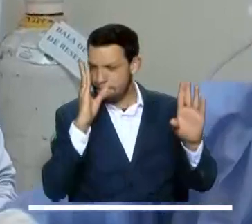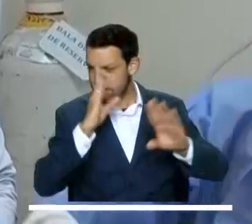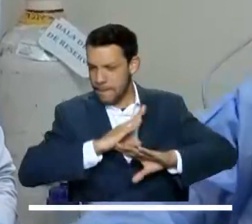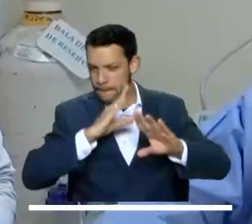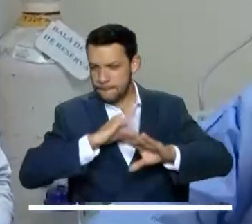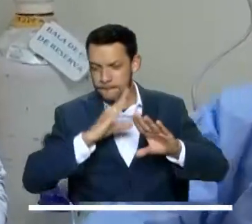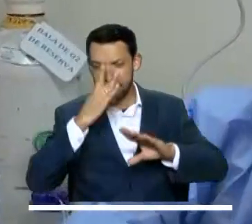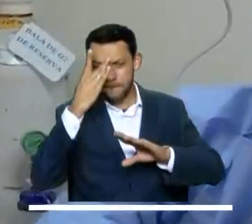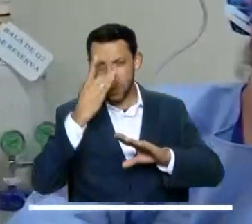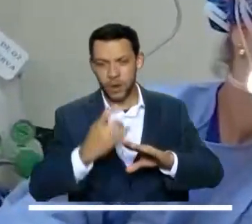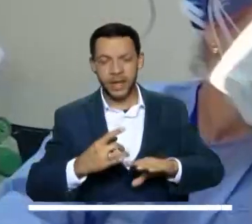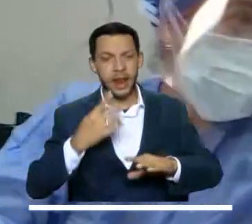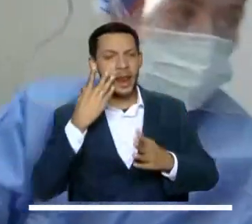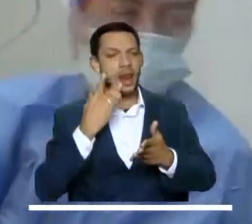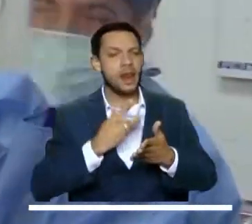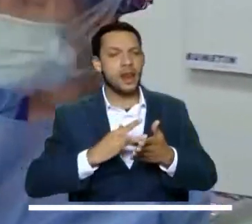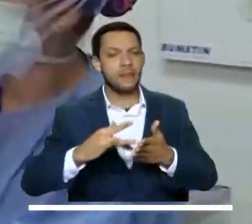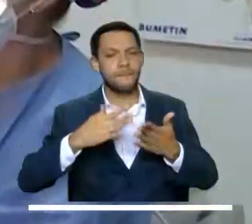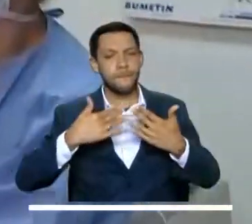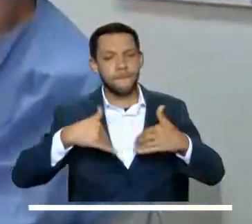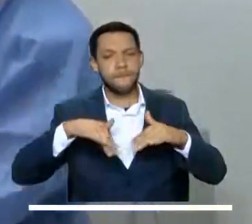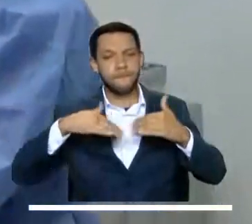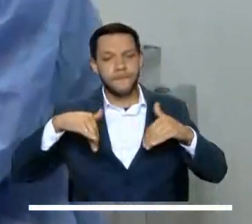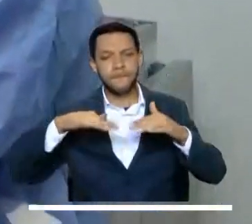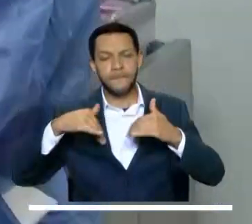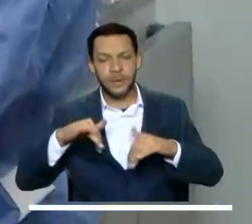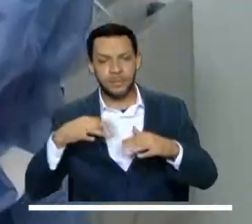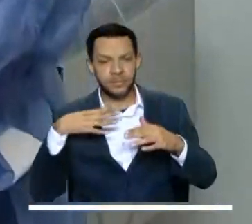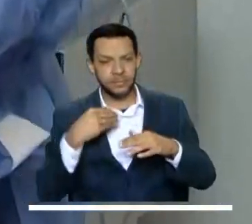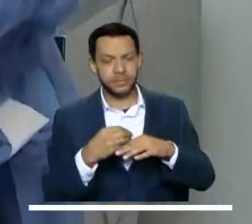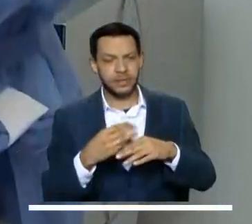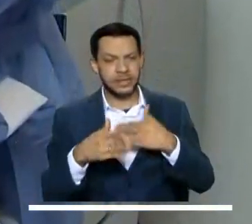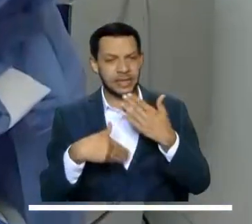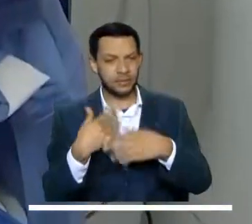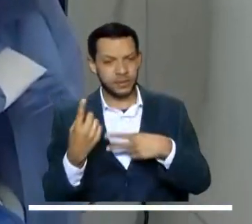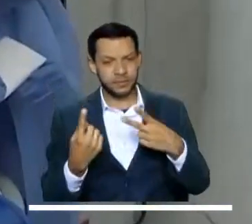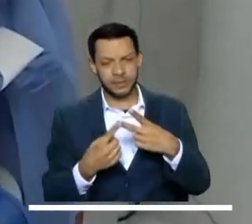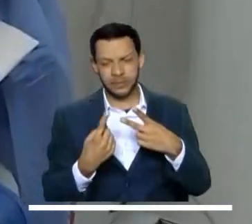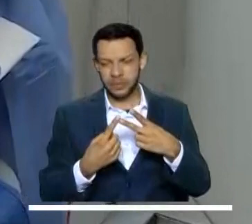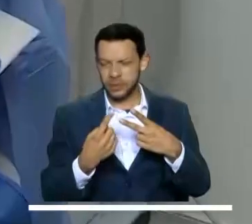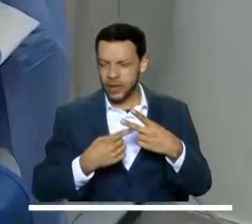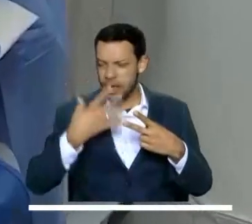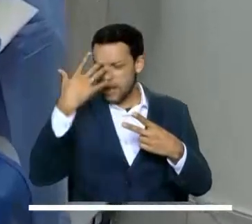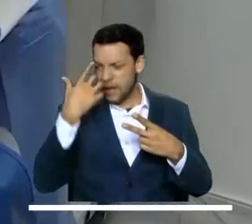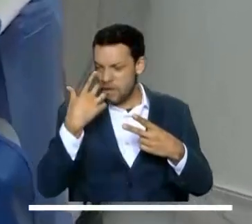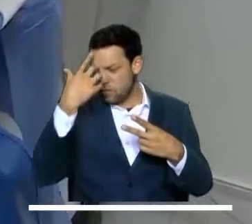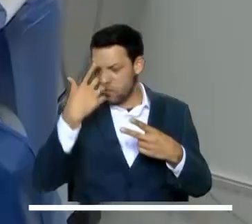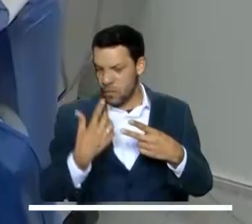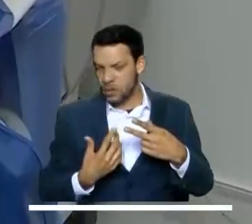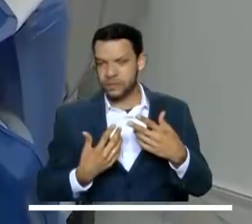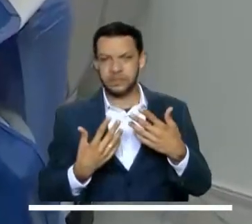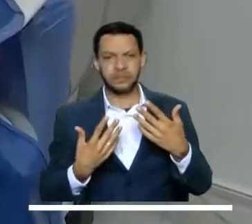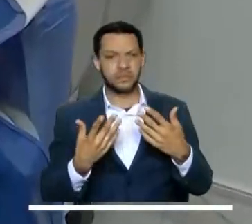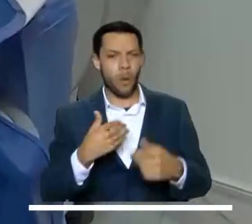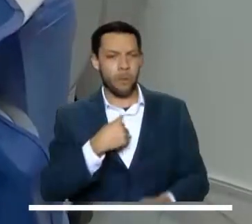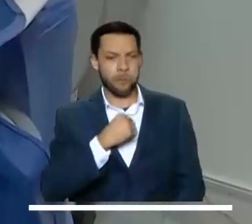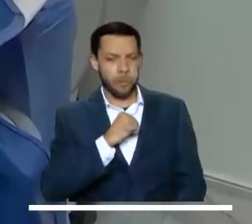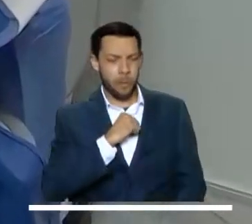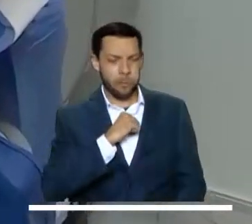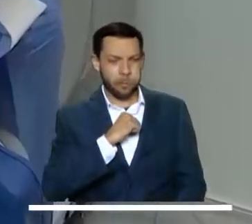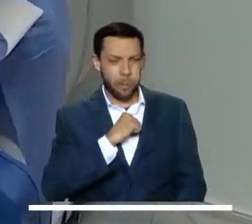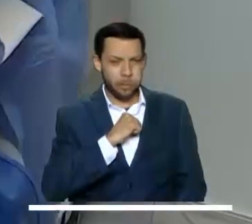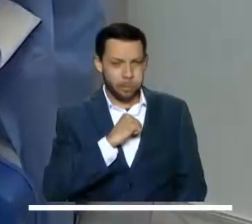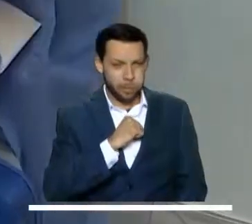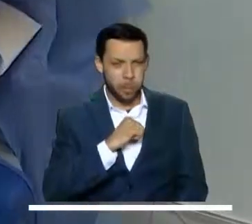que se encuentra por dentro. Segundo, la pasamos, le hacemos una prevaloración, vemos a ver cómo está el estado hemodinámico, cómo está la presión, la frecuencia cardíaca,